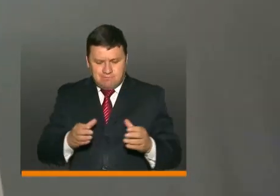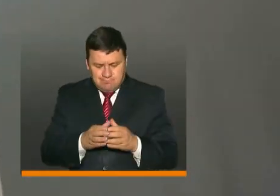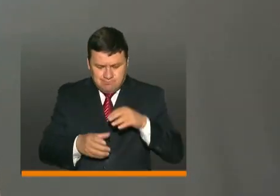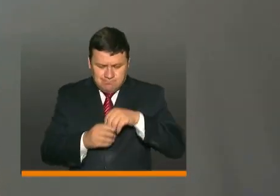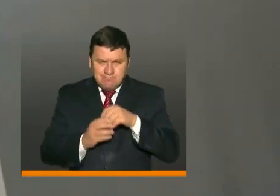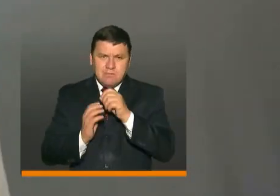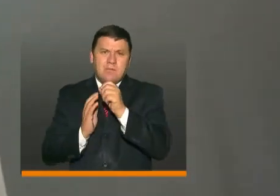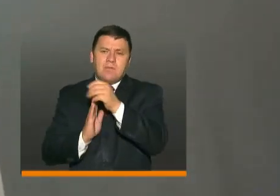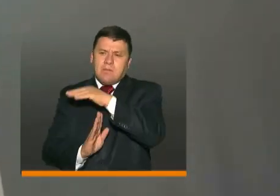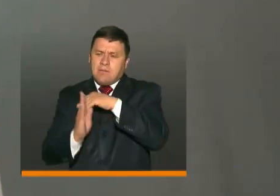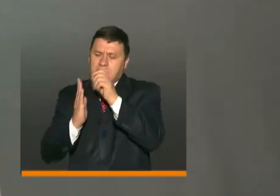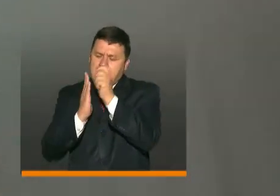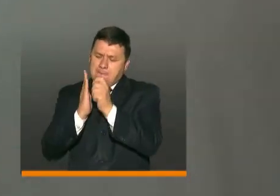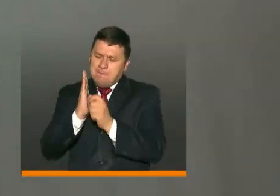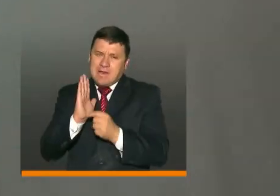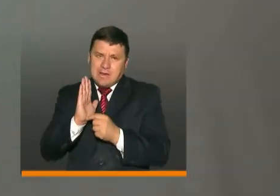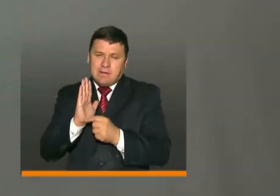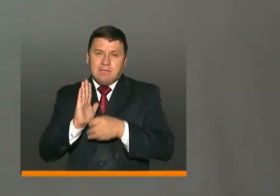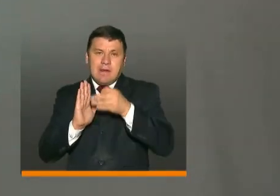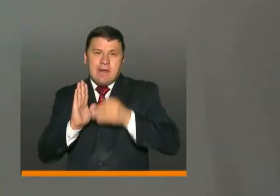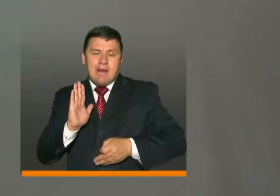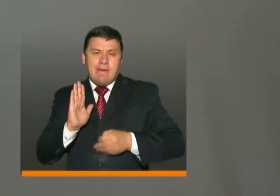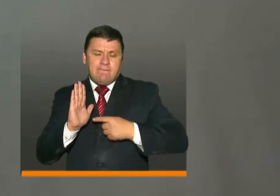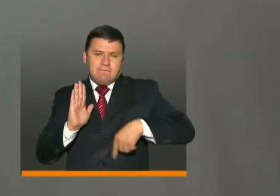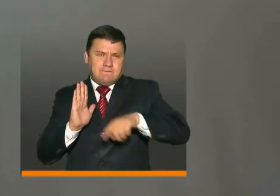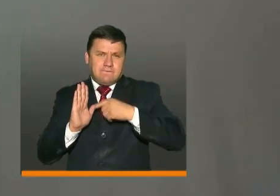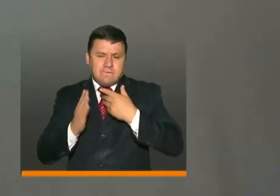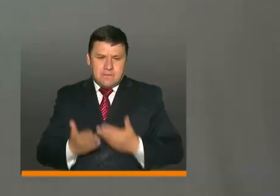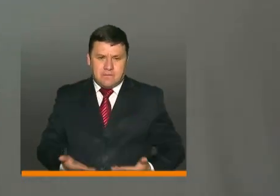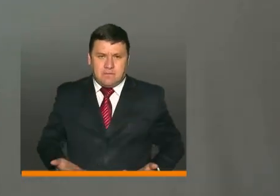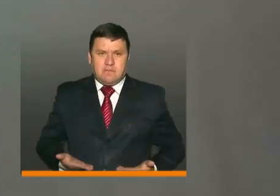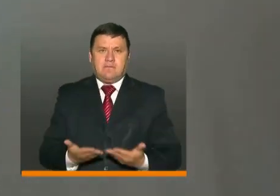los contextos y en las realidades que